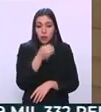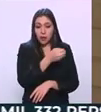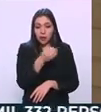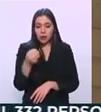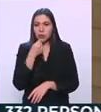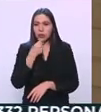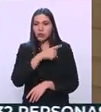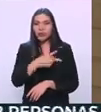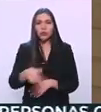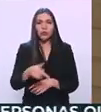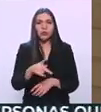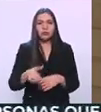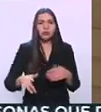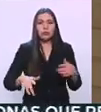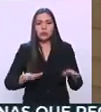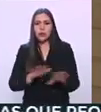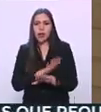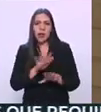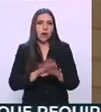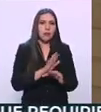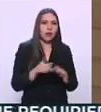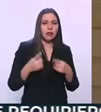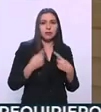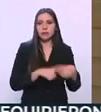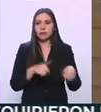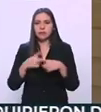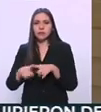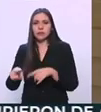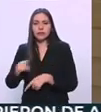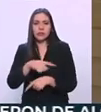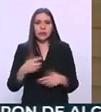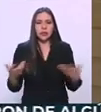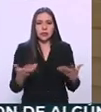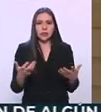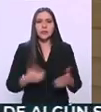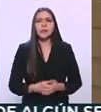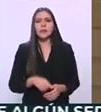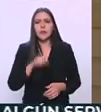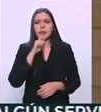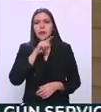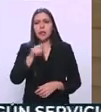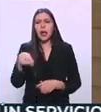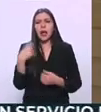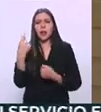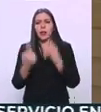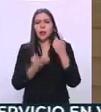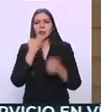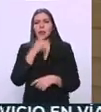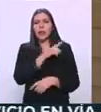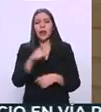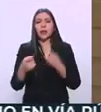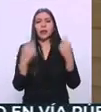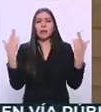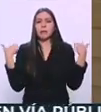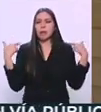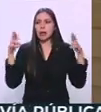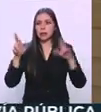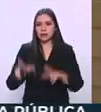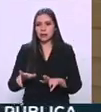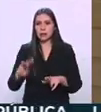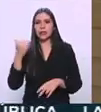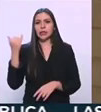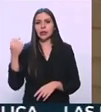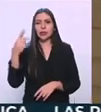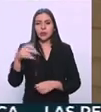esto a partir, fíjate, de experiencias muy virtuosas de algunas escuelas en donde las maestras y